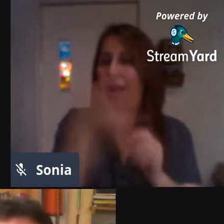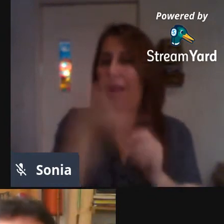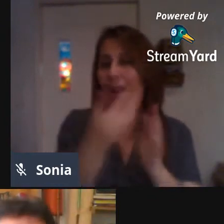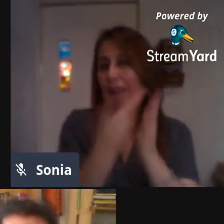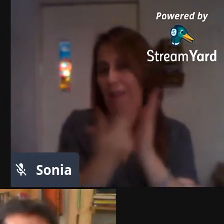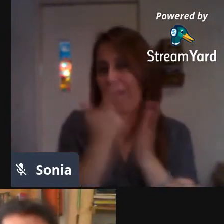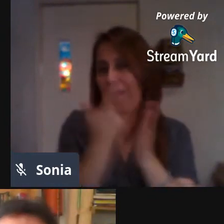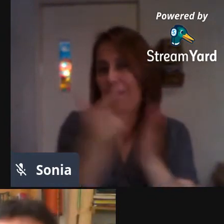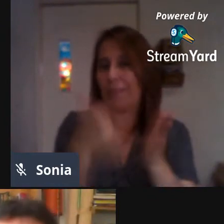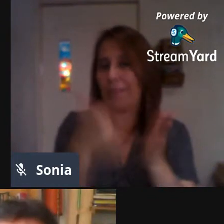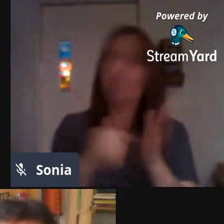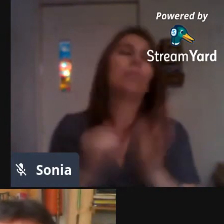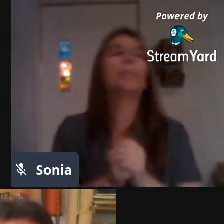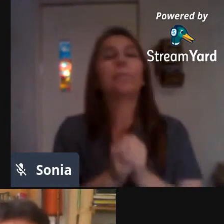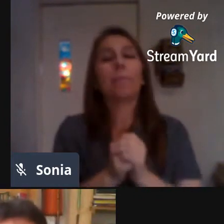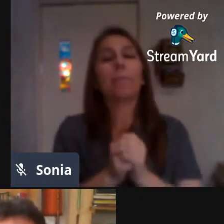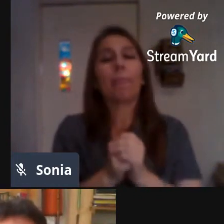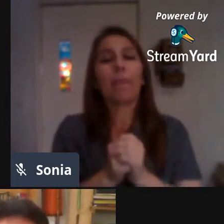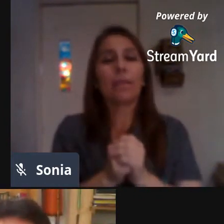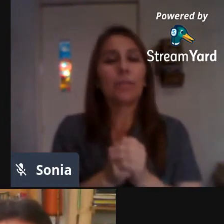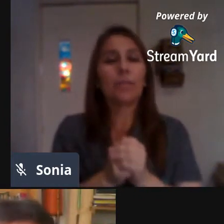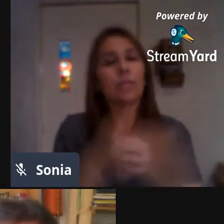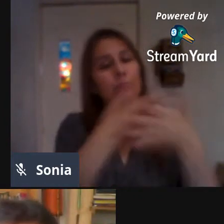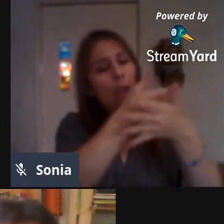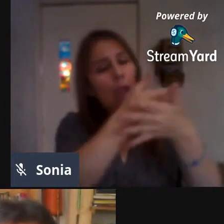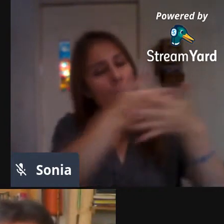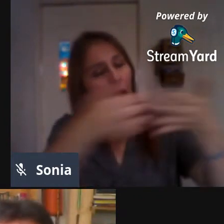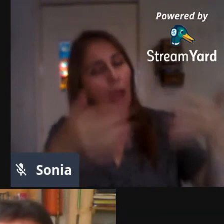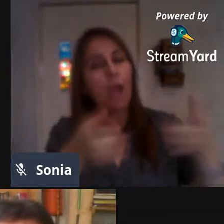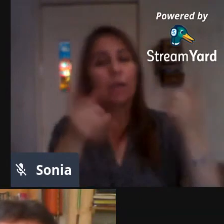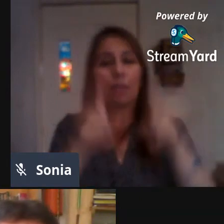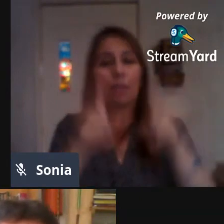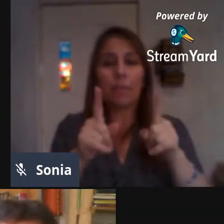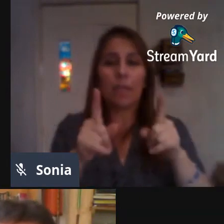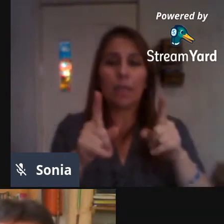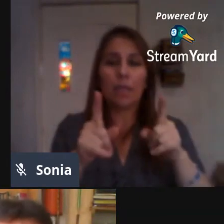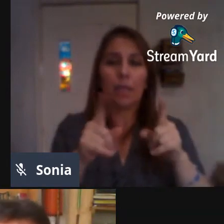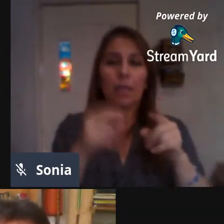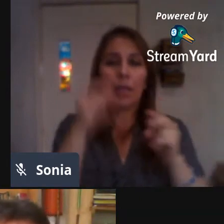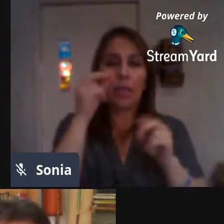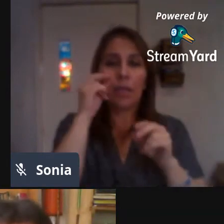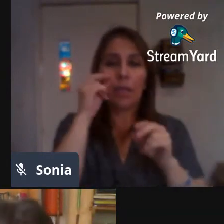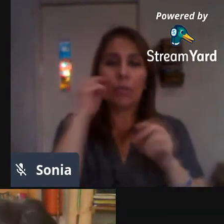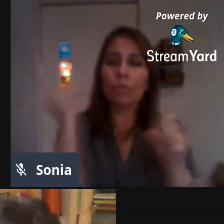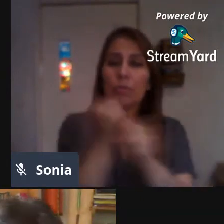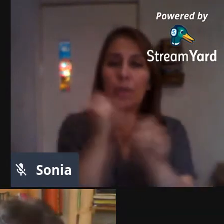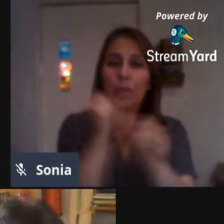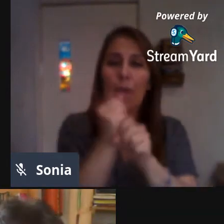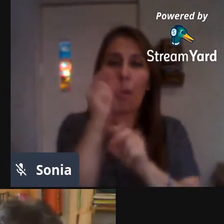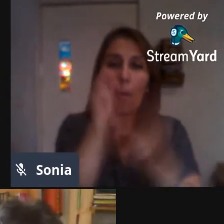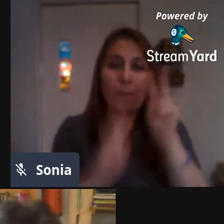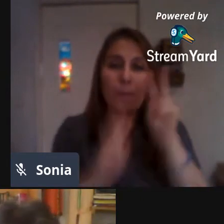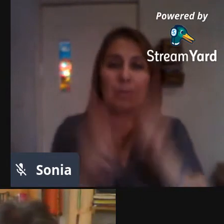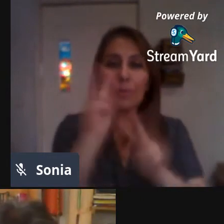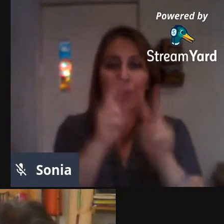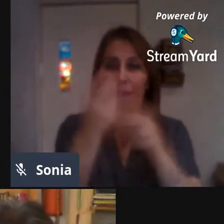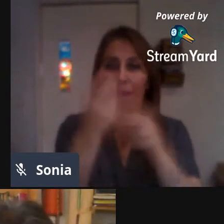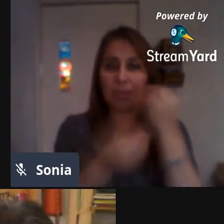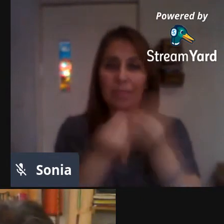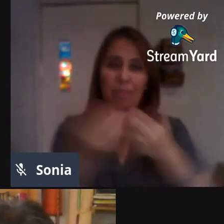esos pequeños guiones de alguna obra de teatro de alguna obra visual que estamos haciendo experimentando